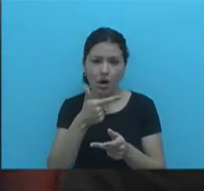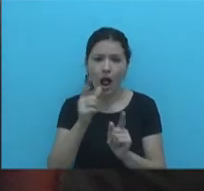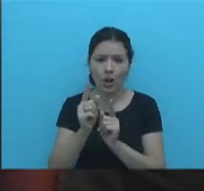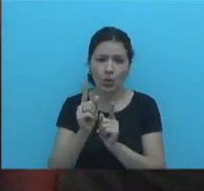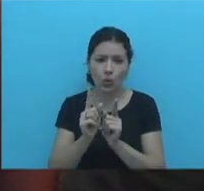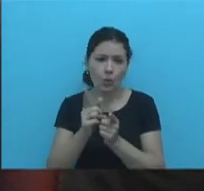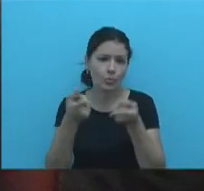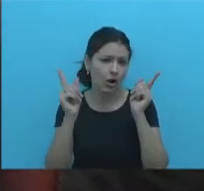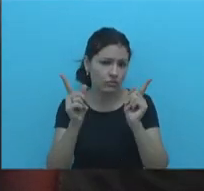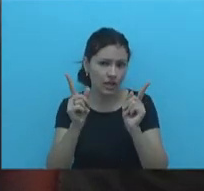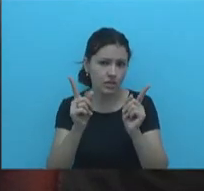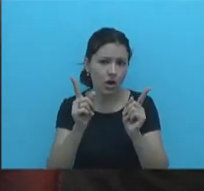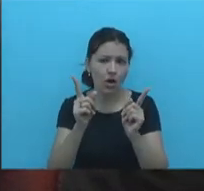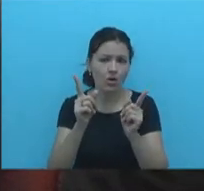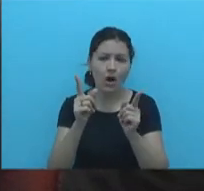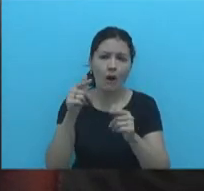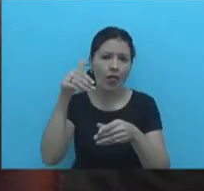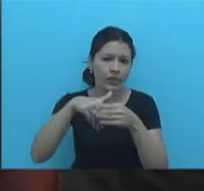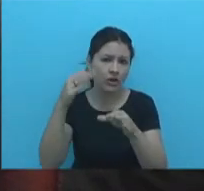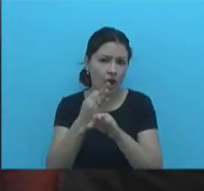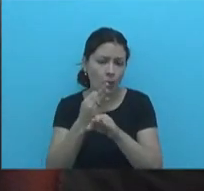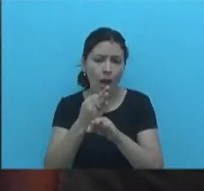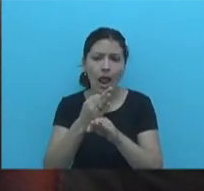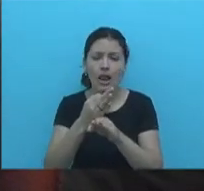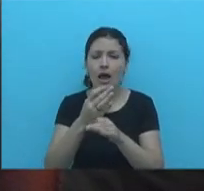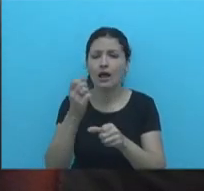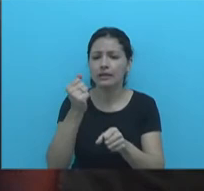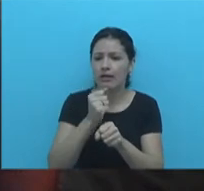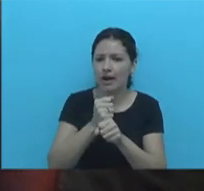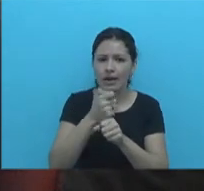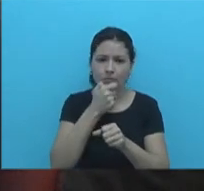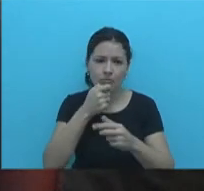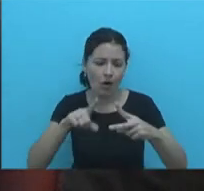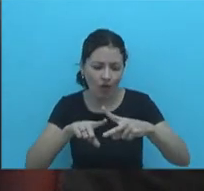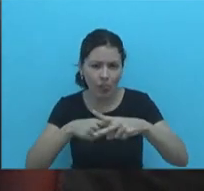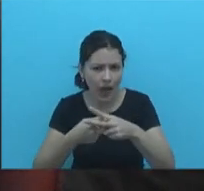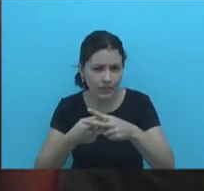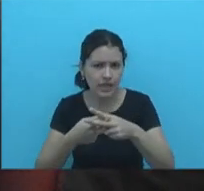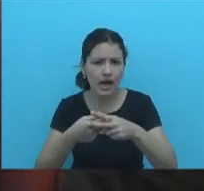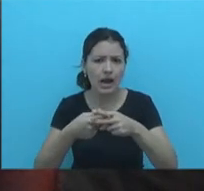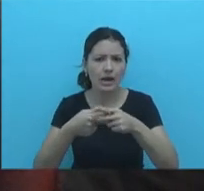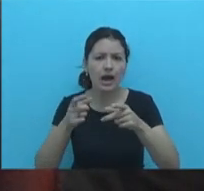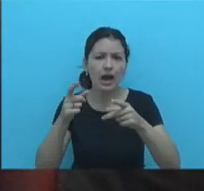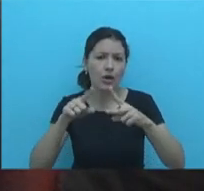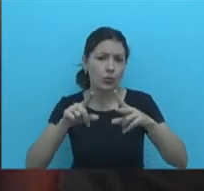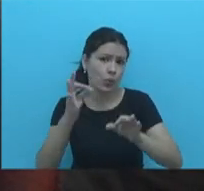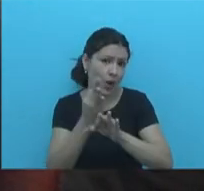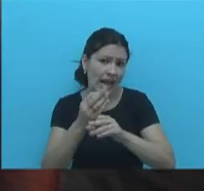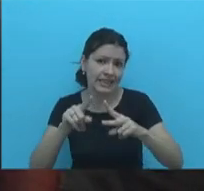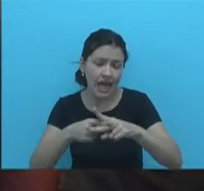pueden presentar al momento de trabajar con máquinas tanto alumnos como profesores, sobre todo en escuelas técnicas.